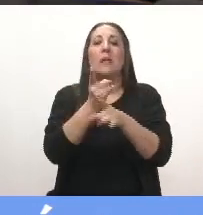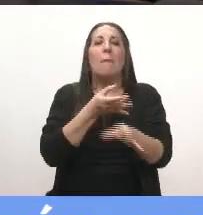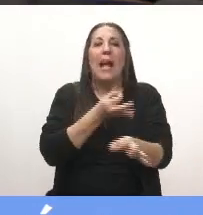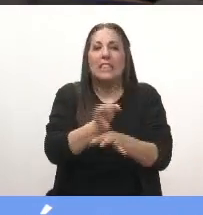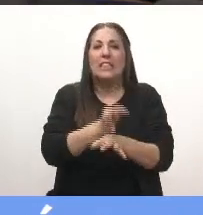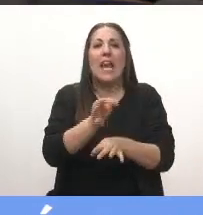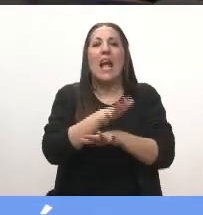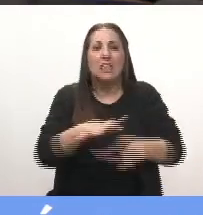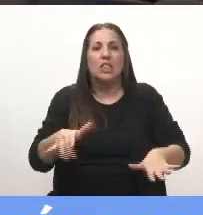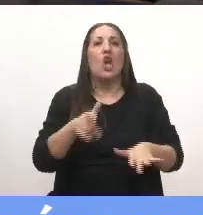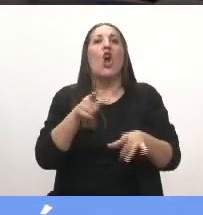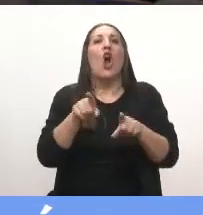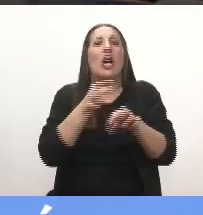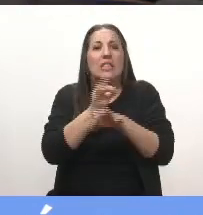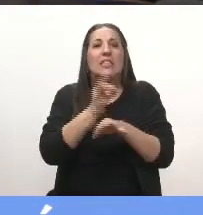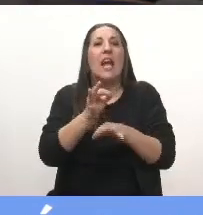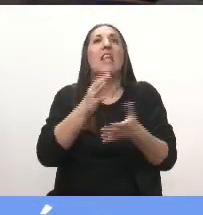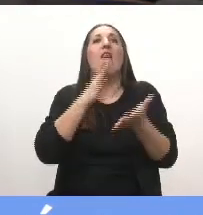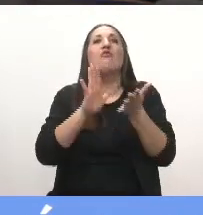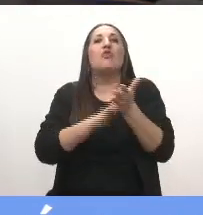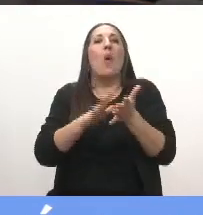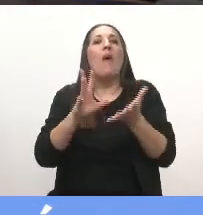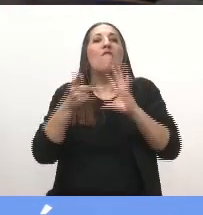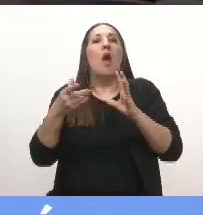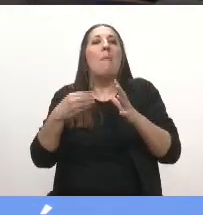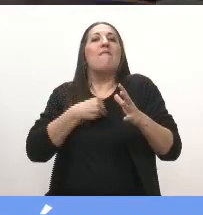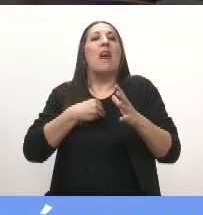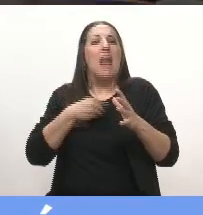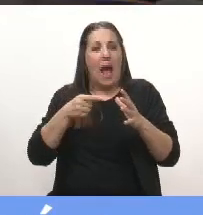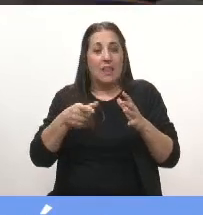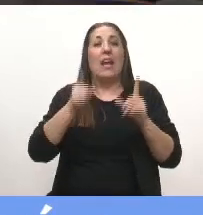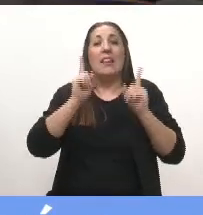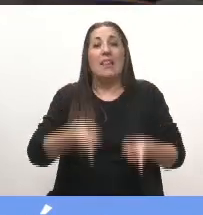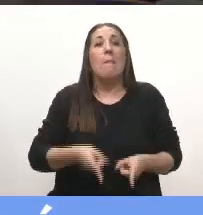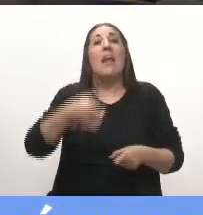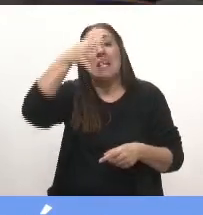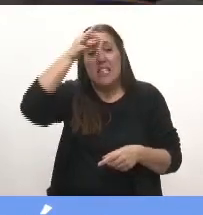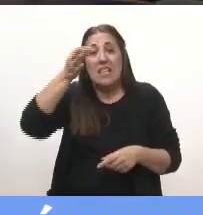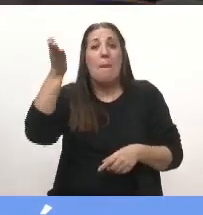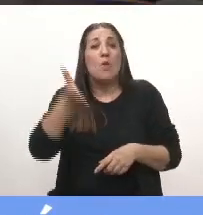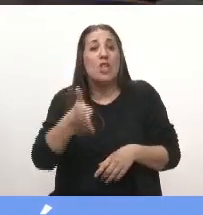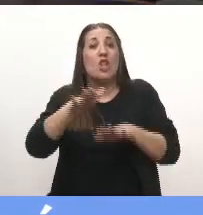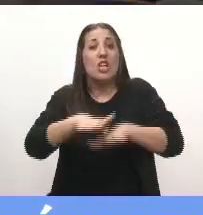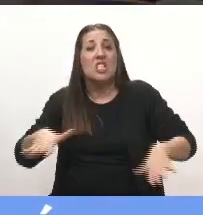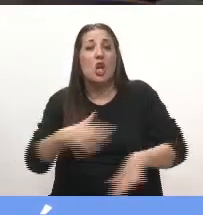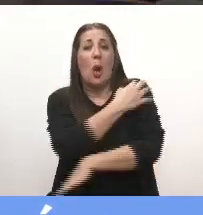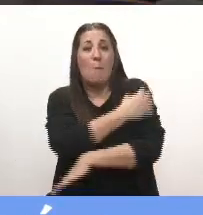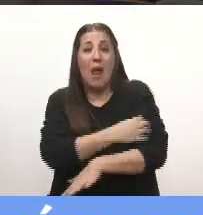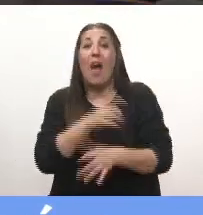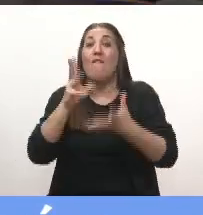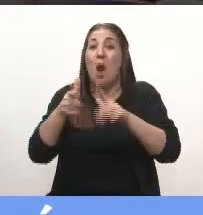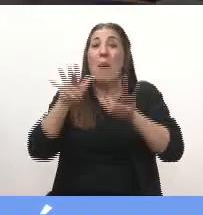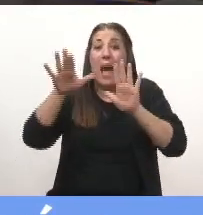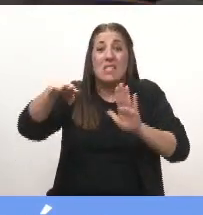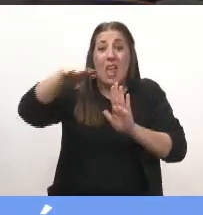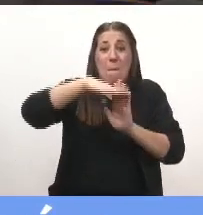como los culpables del 60% de niños bajo la línea de pobreza y que con las medidas que quieren tomar y